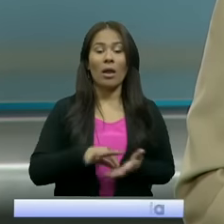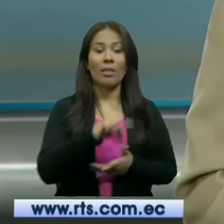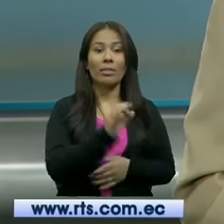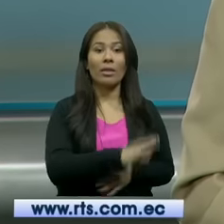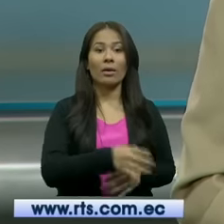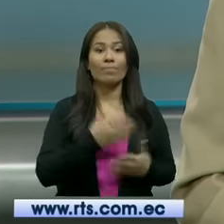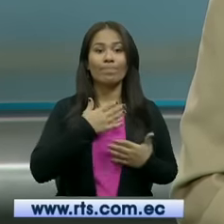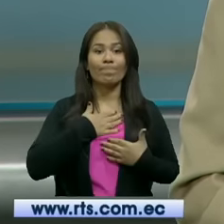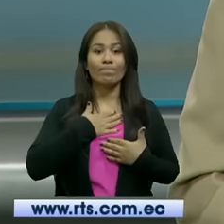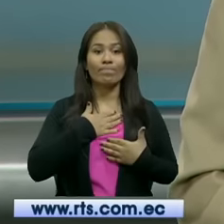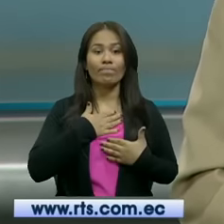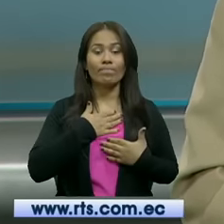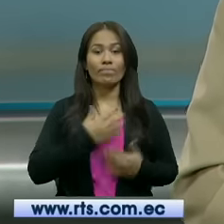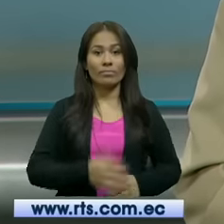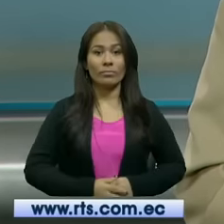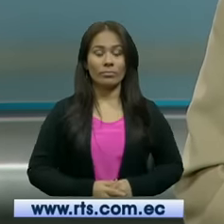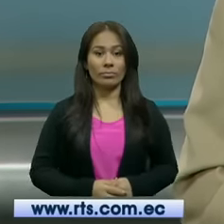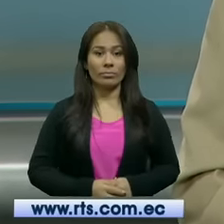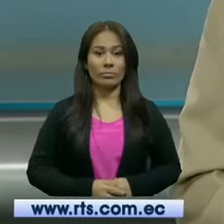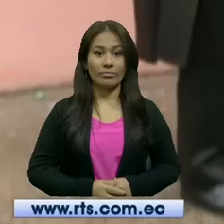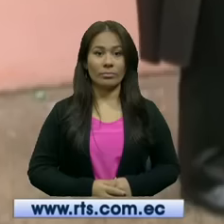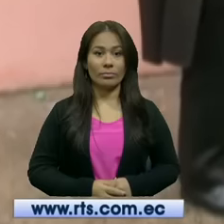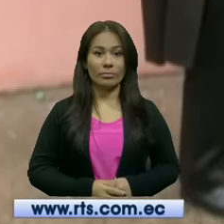Qué pena.